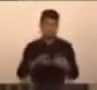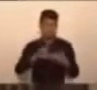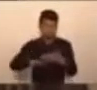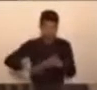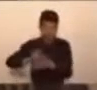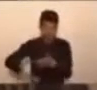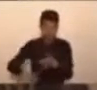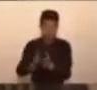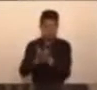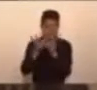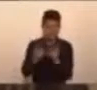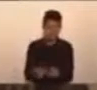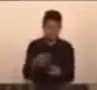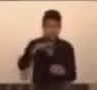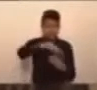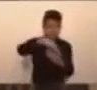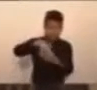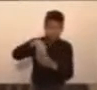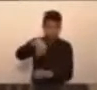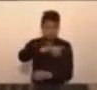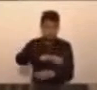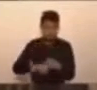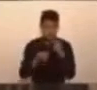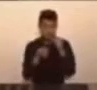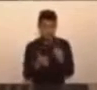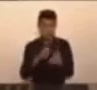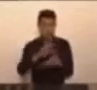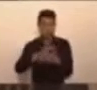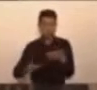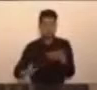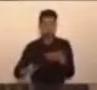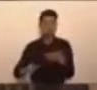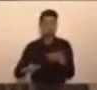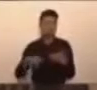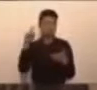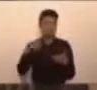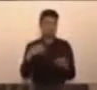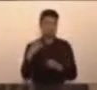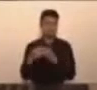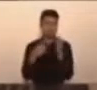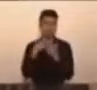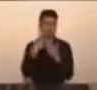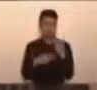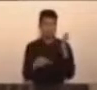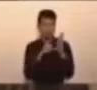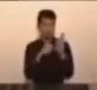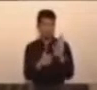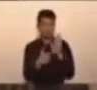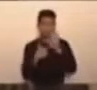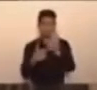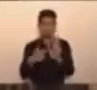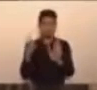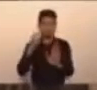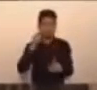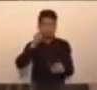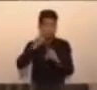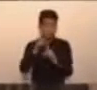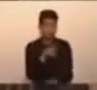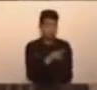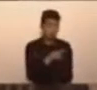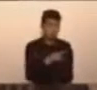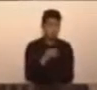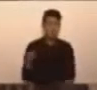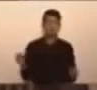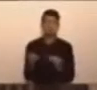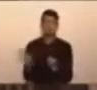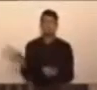por estudiante sufragante y que ya se iba a hacer tal como lo trae este proyecto, no solo para las universidades,